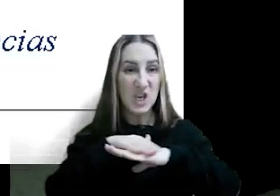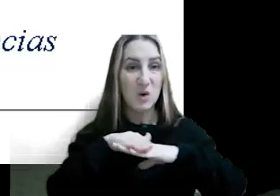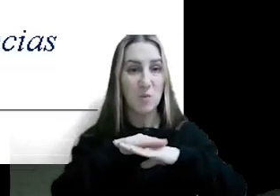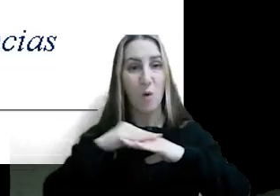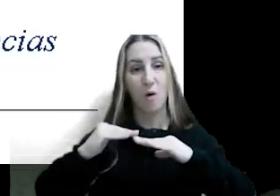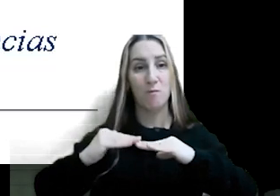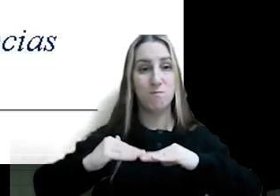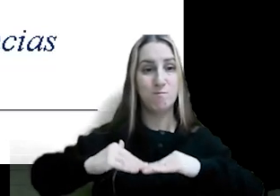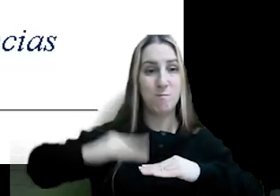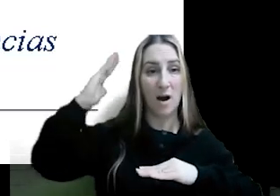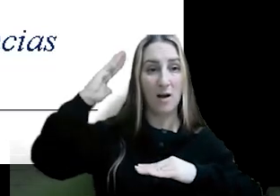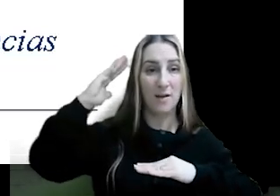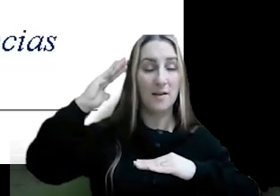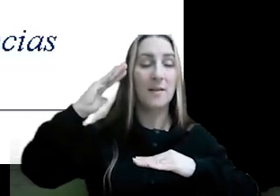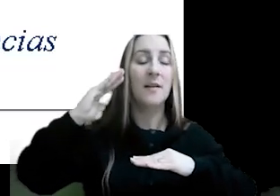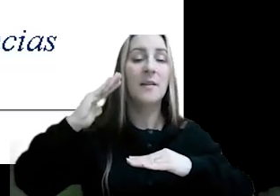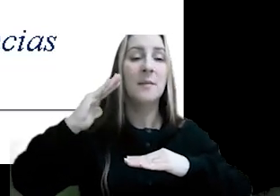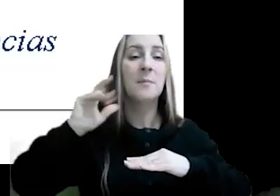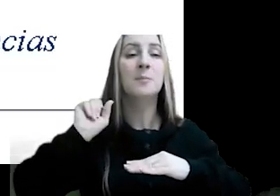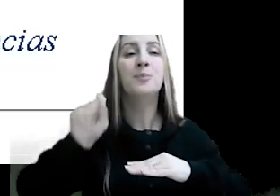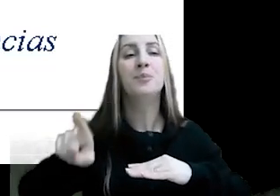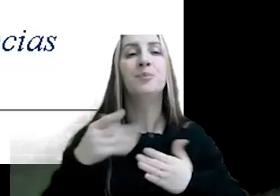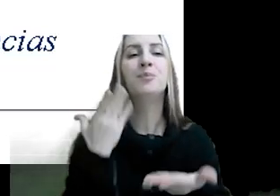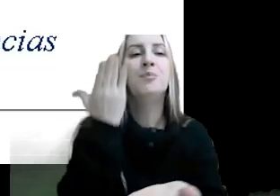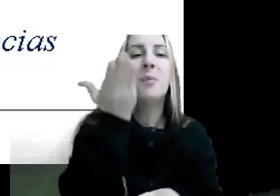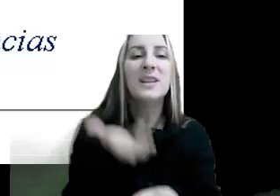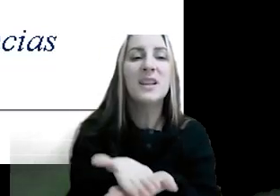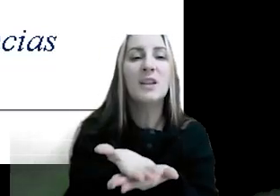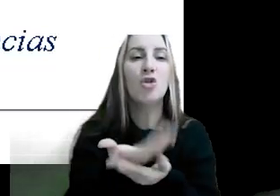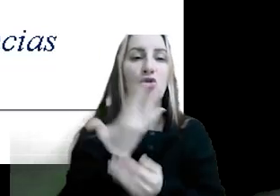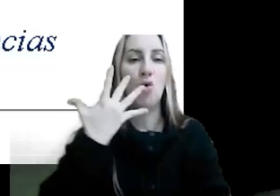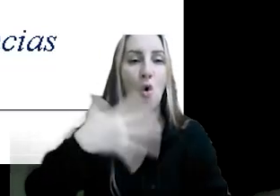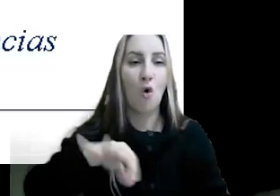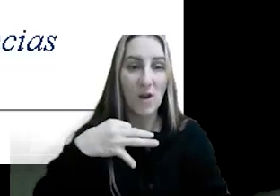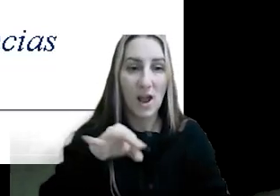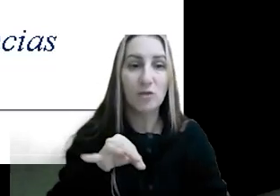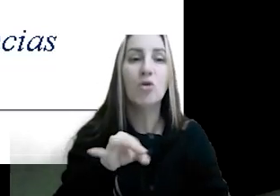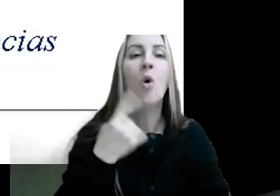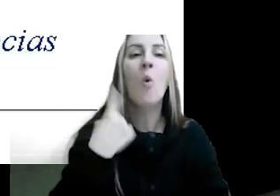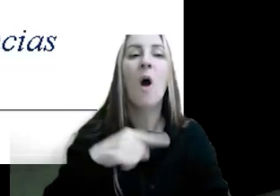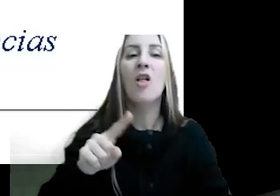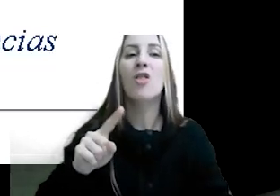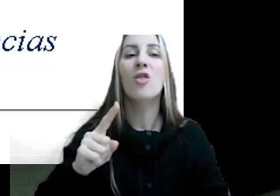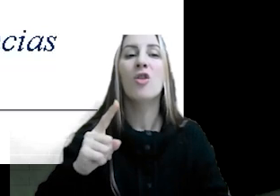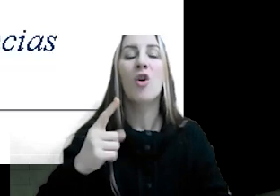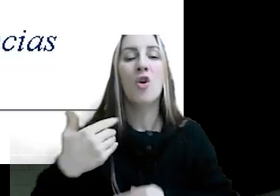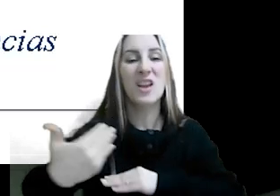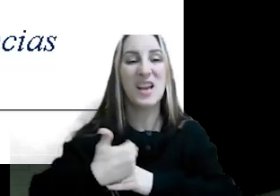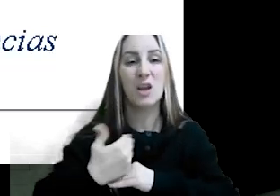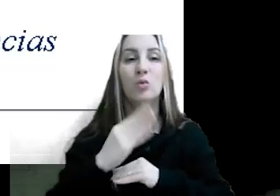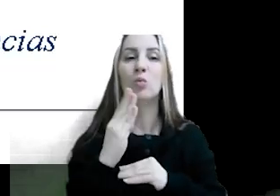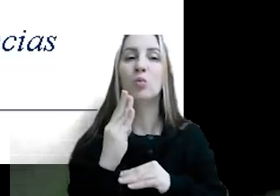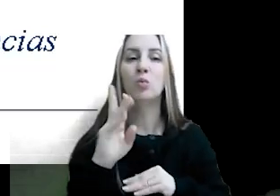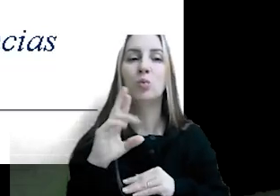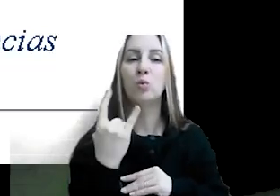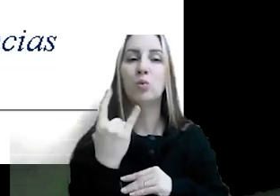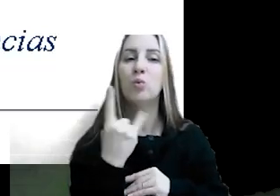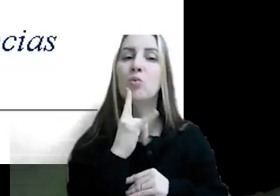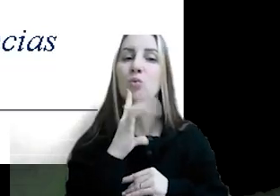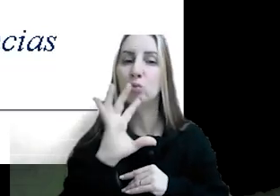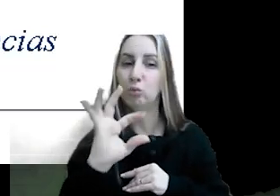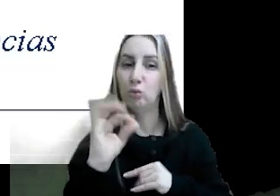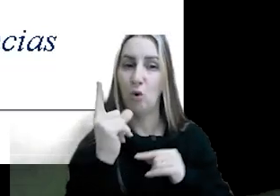dispuesto para la presentación obligatoria cuando los ingresos brutos superan un determinado monto